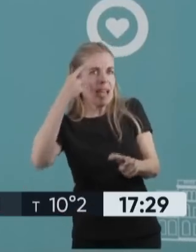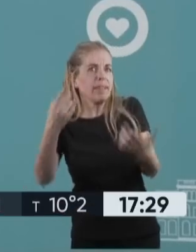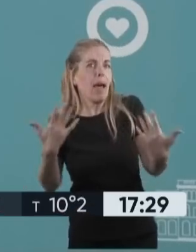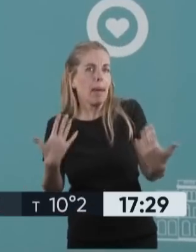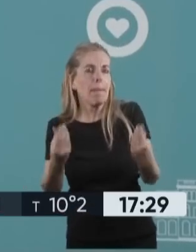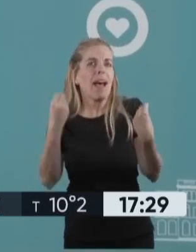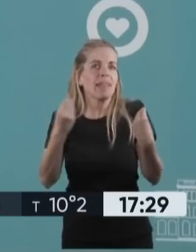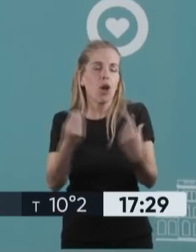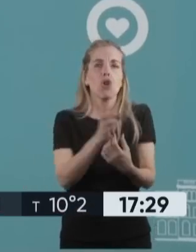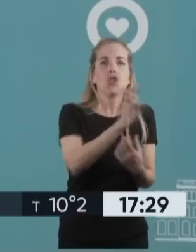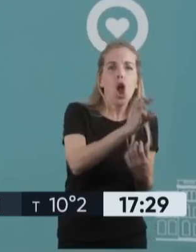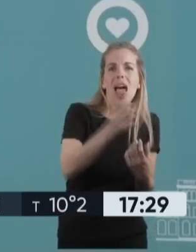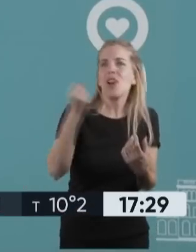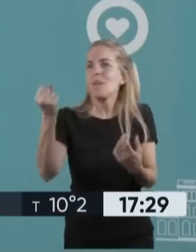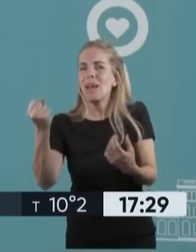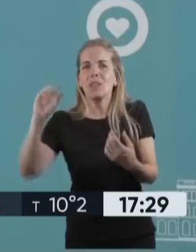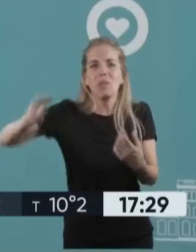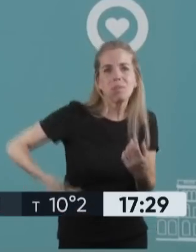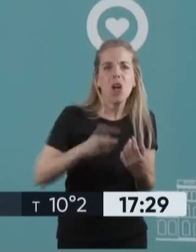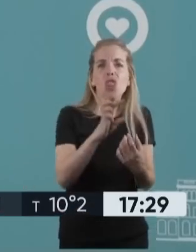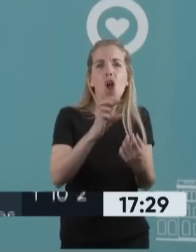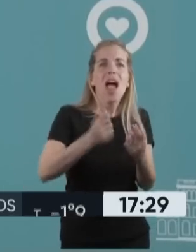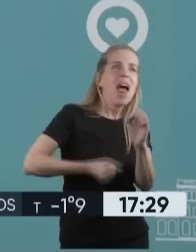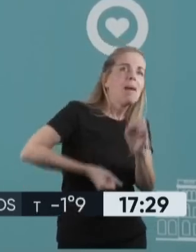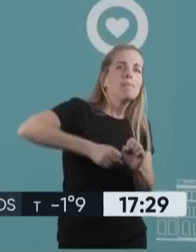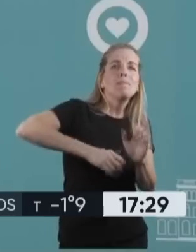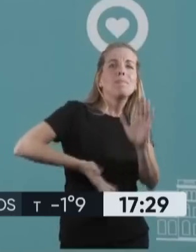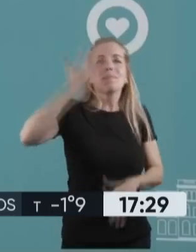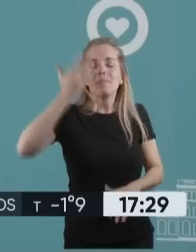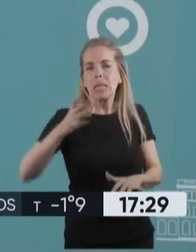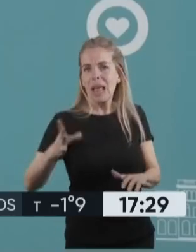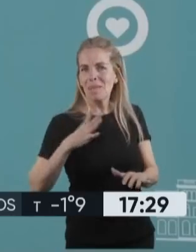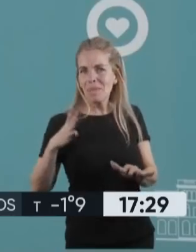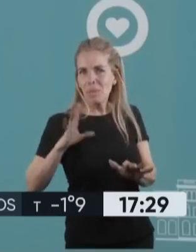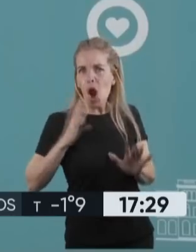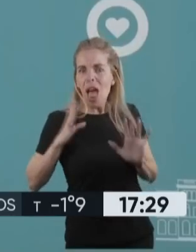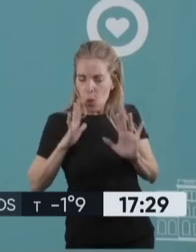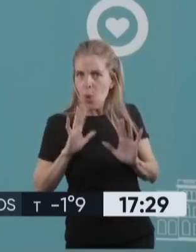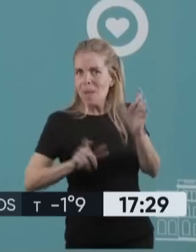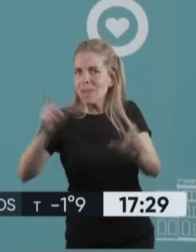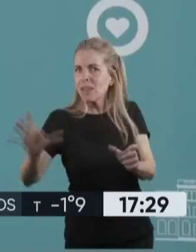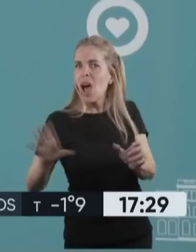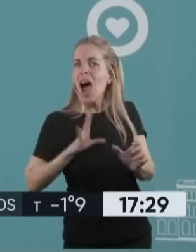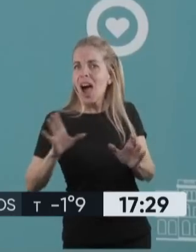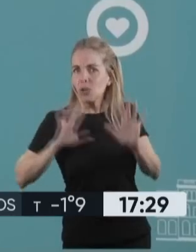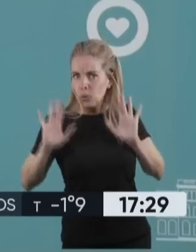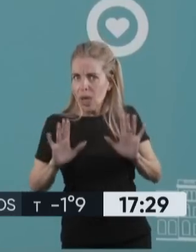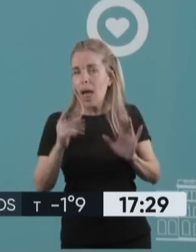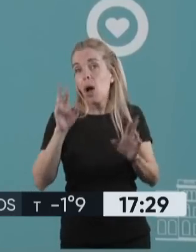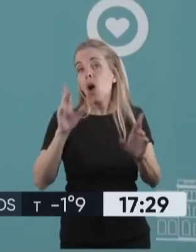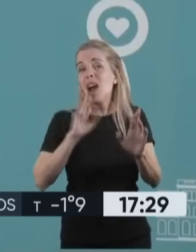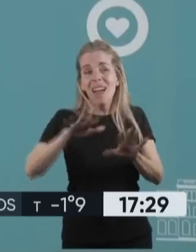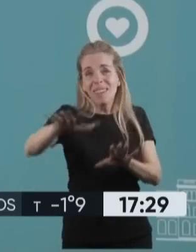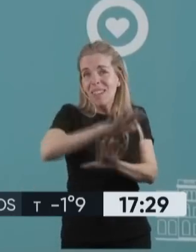fuera, que está claro que no sucedió y que no está sucediendo, entonces esperamos que acaben rápidamente las maniobras especulativas y que